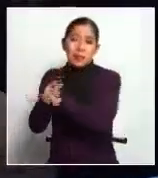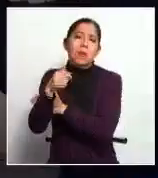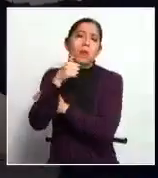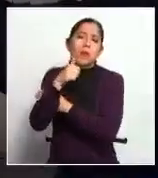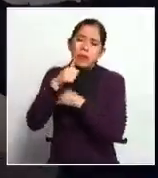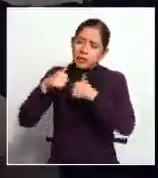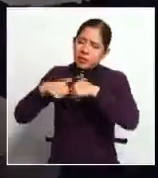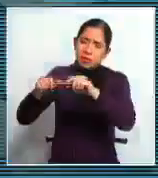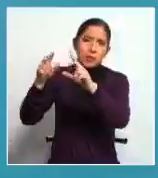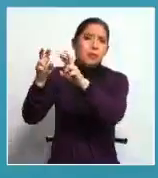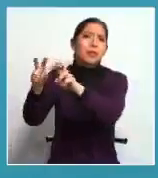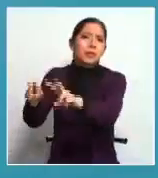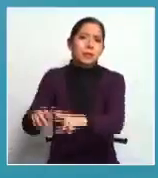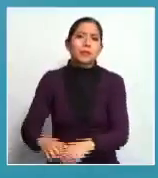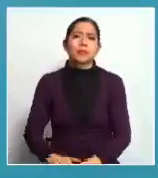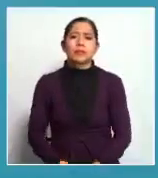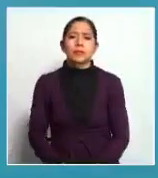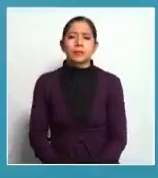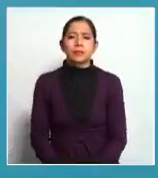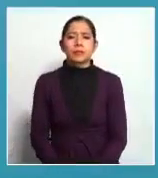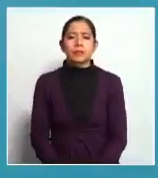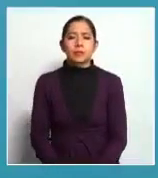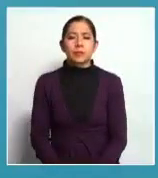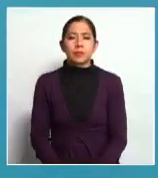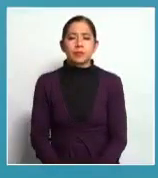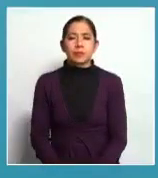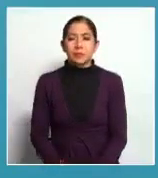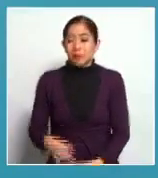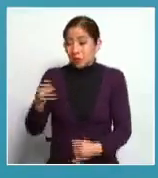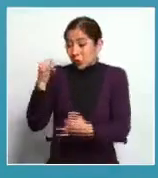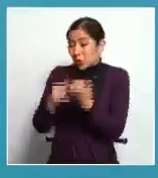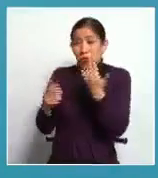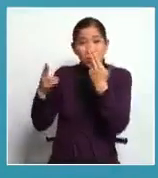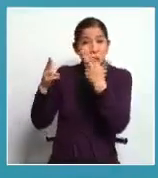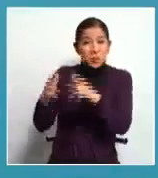está investigando. Y ante los últimos hechos de inseguridad realizados